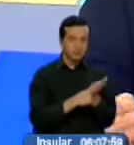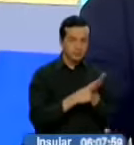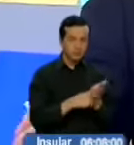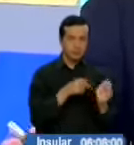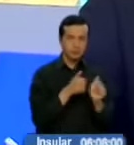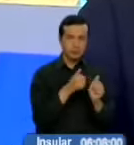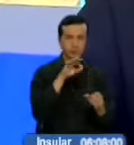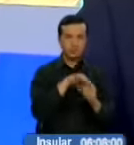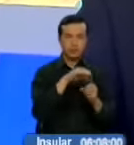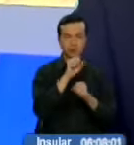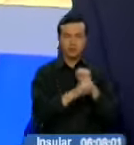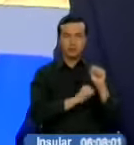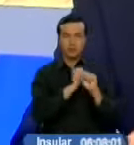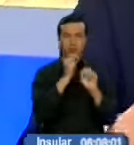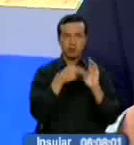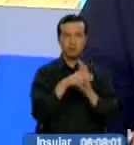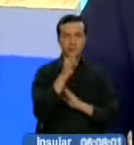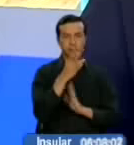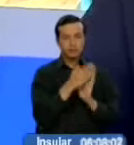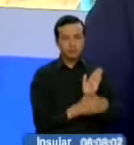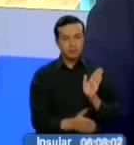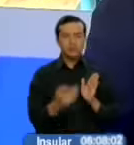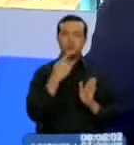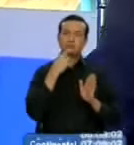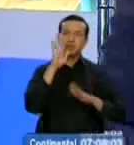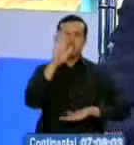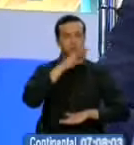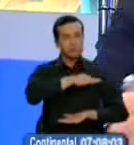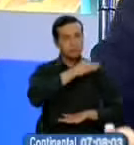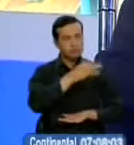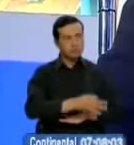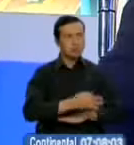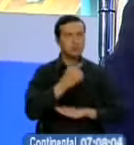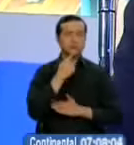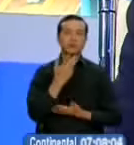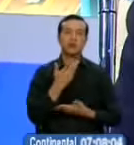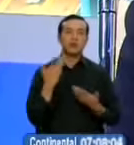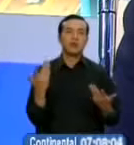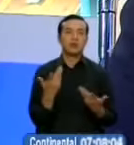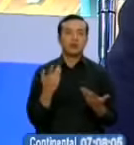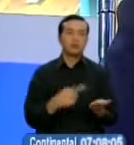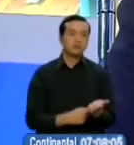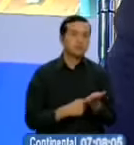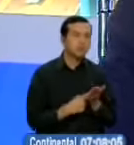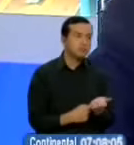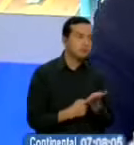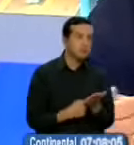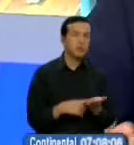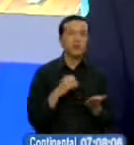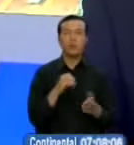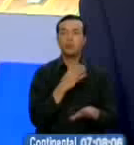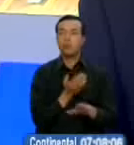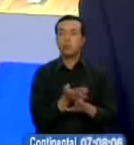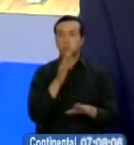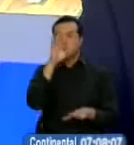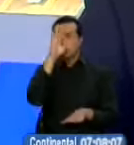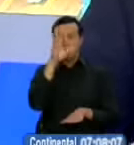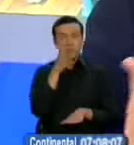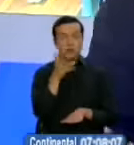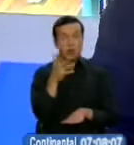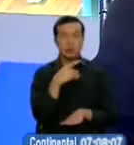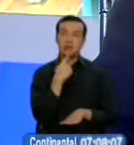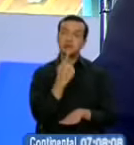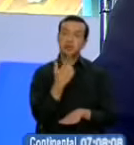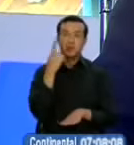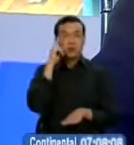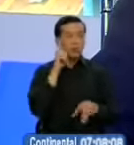a las elecciones del 2017? Se habla de un pacto ético, se habla de la ausencia de un debate o de propuestas ideológicas, se hablan